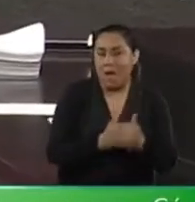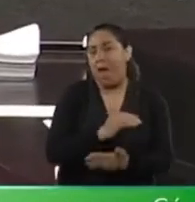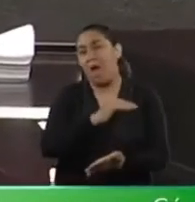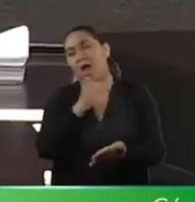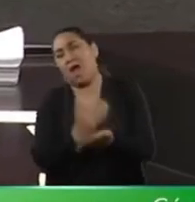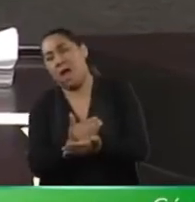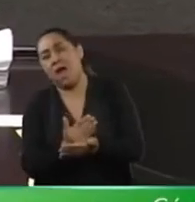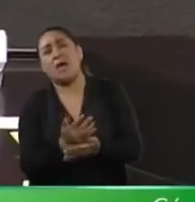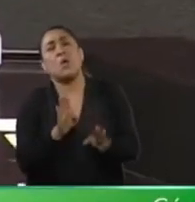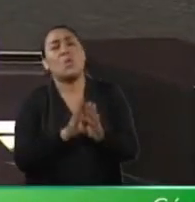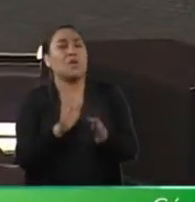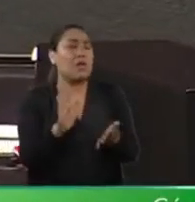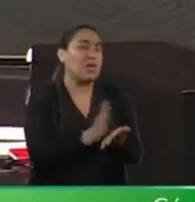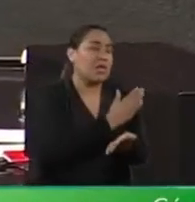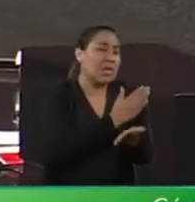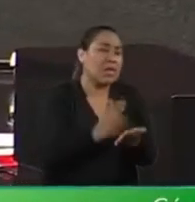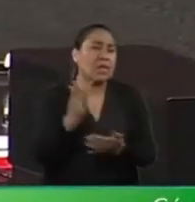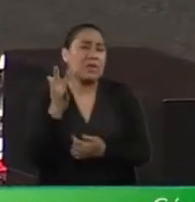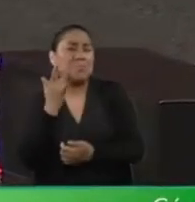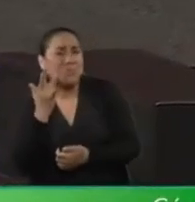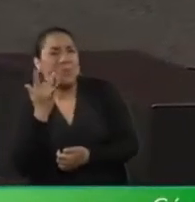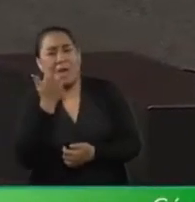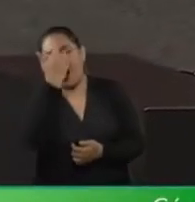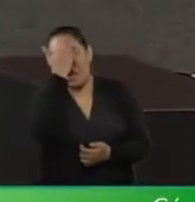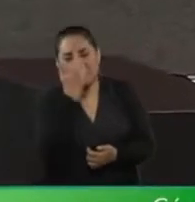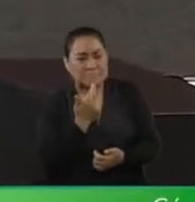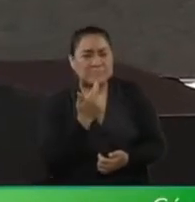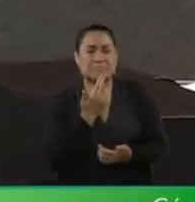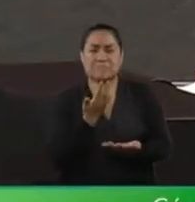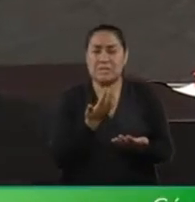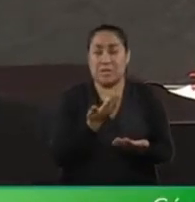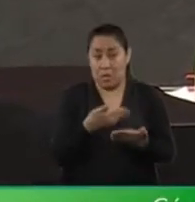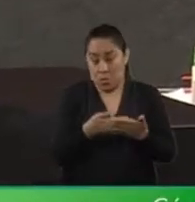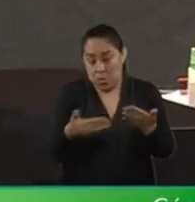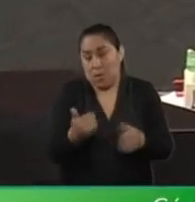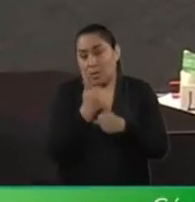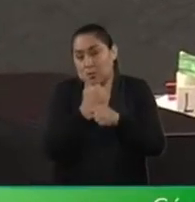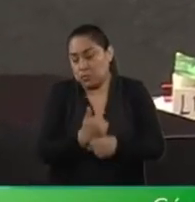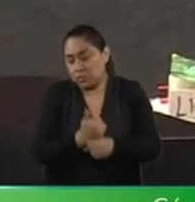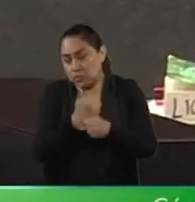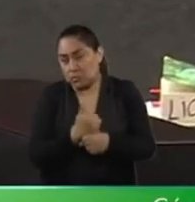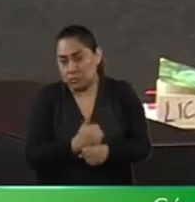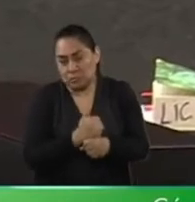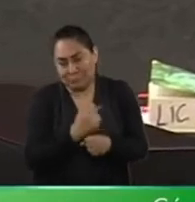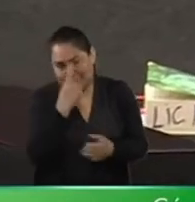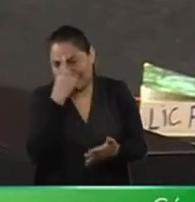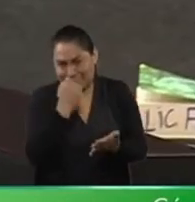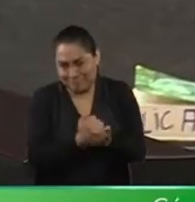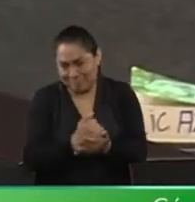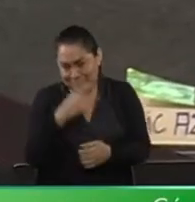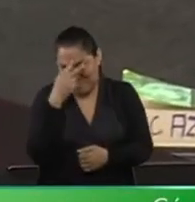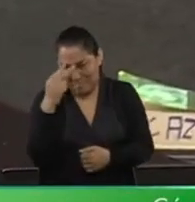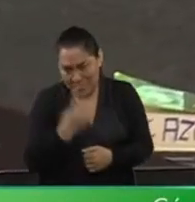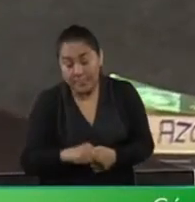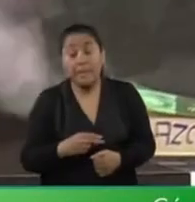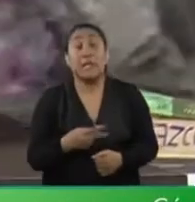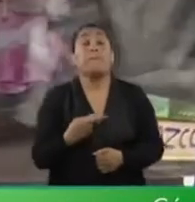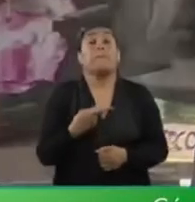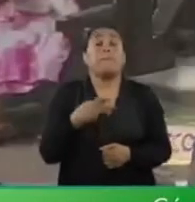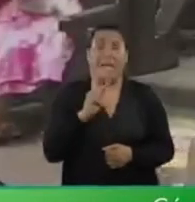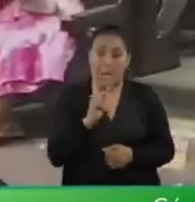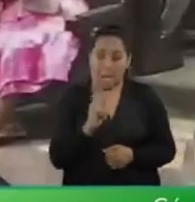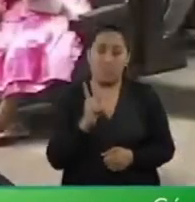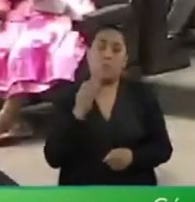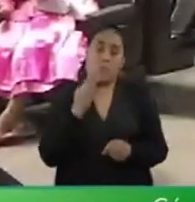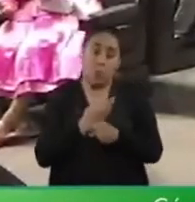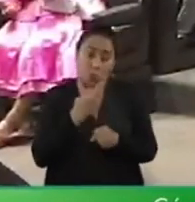racistas, clasistas y excluyentes que han marcado profundamente a nuestro país. Sin embargo, debemos señalar que si